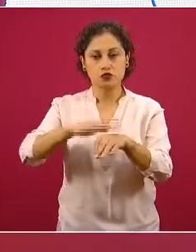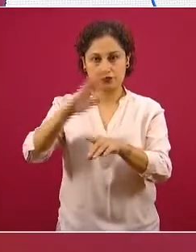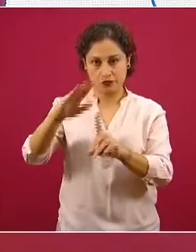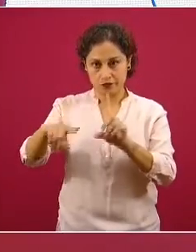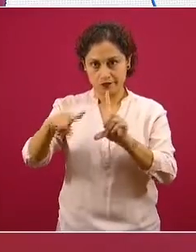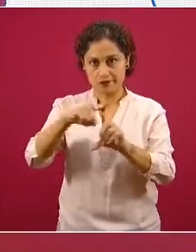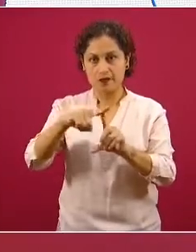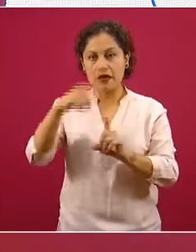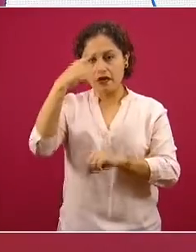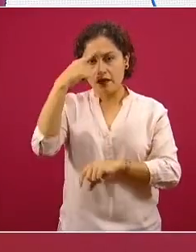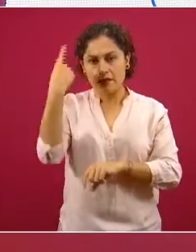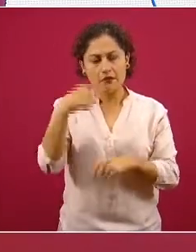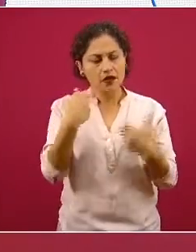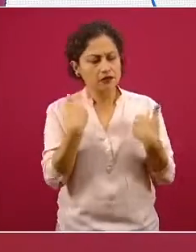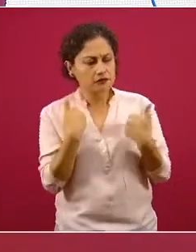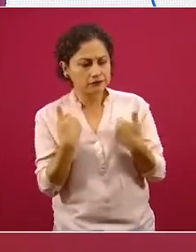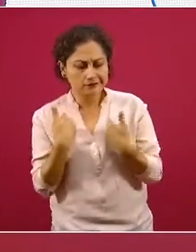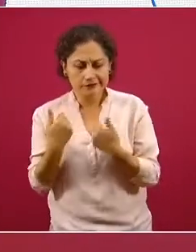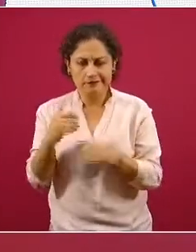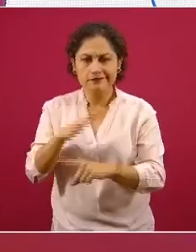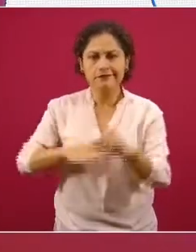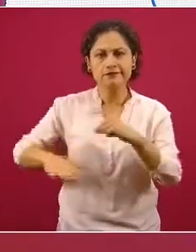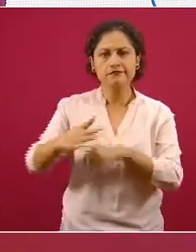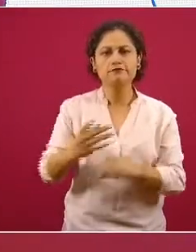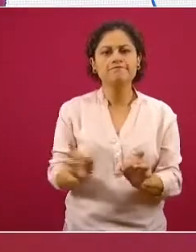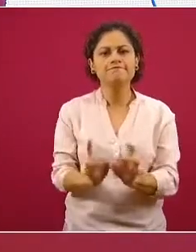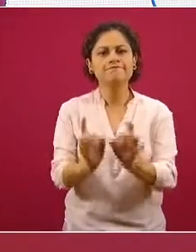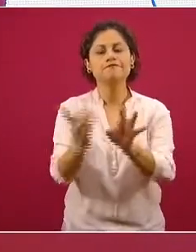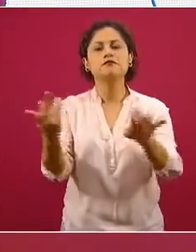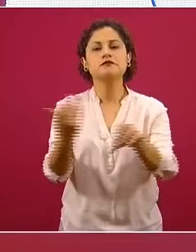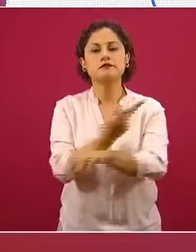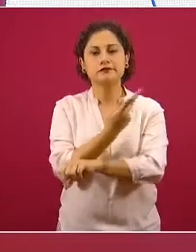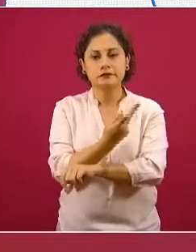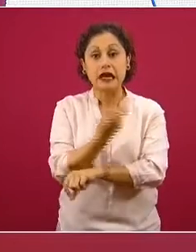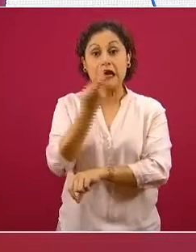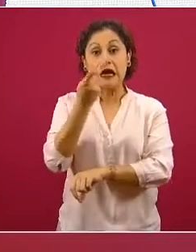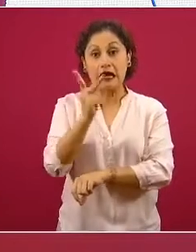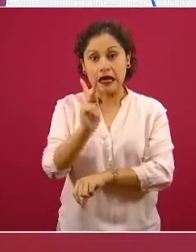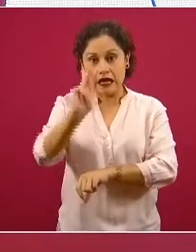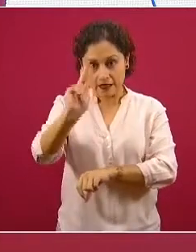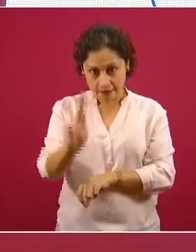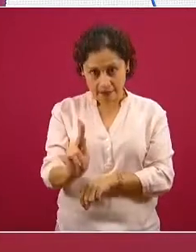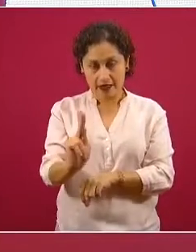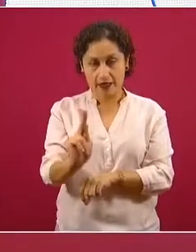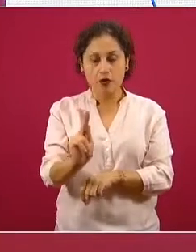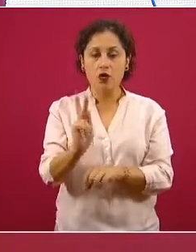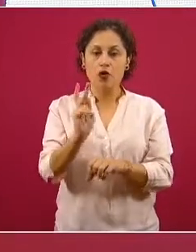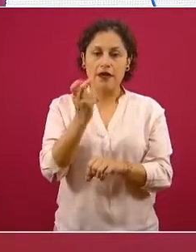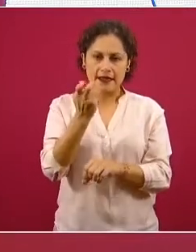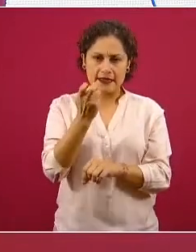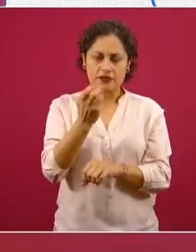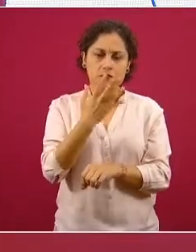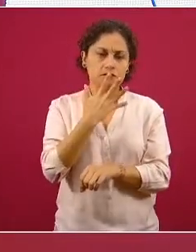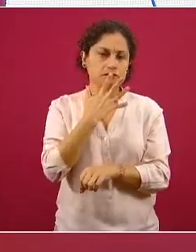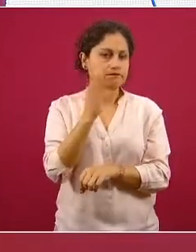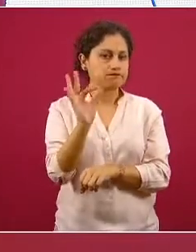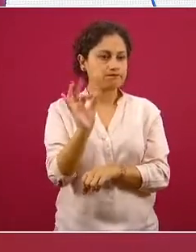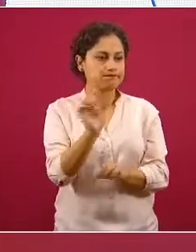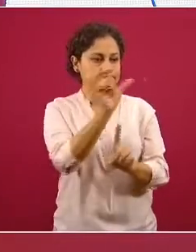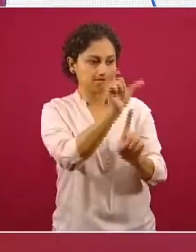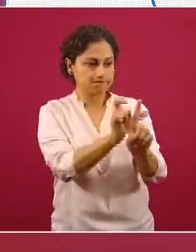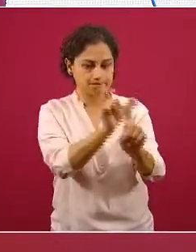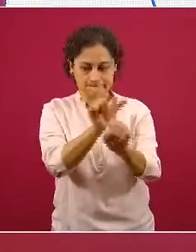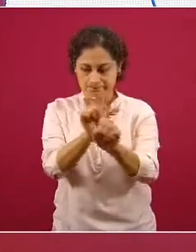poblaciones. Pero la cuenta de casos es la forma más simple de identificación de la ocurrencia de enfermedad en